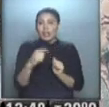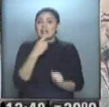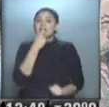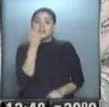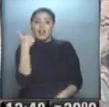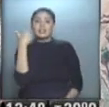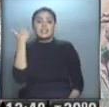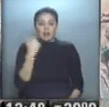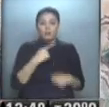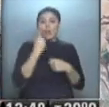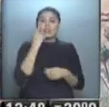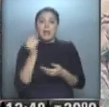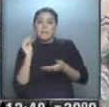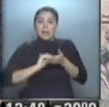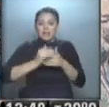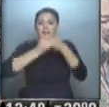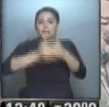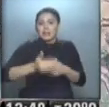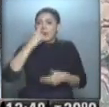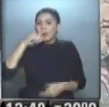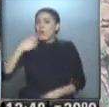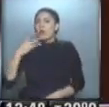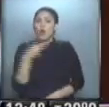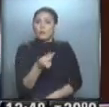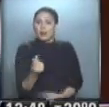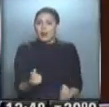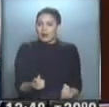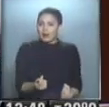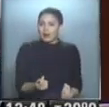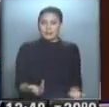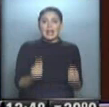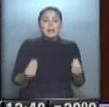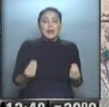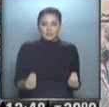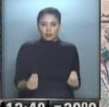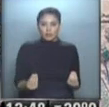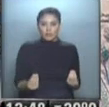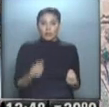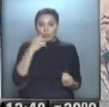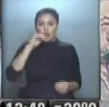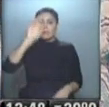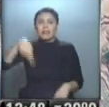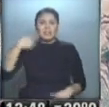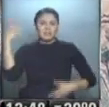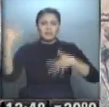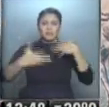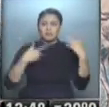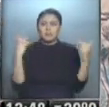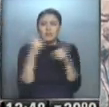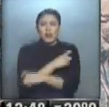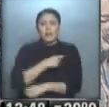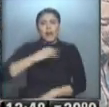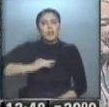que la prórroga demoró un día más y vino alguien a comprar un pliego. ¿Qué es lo que pasó? Vino la crisis del 2001